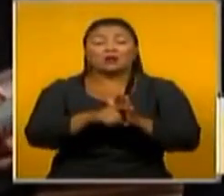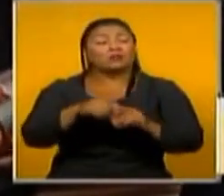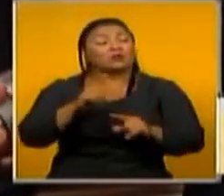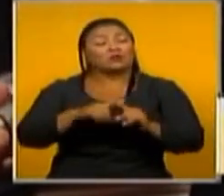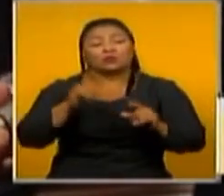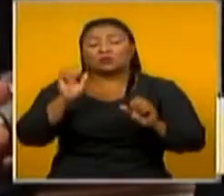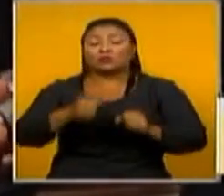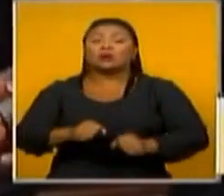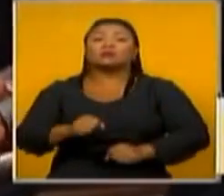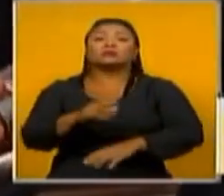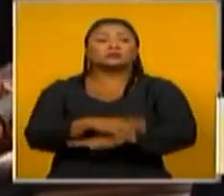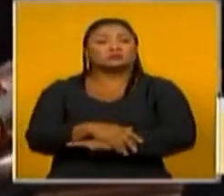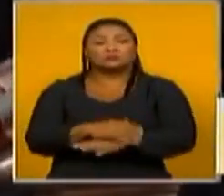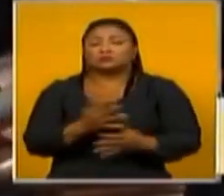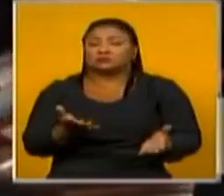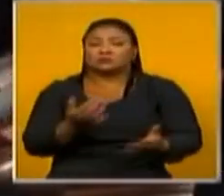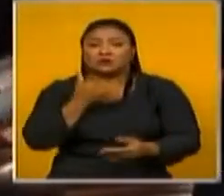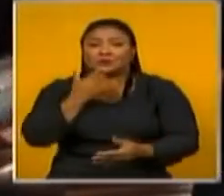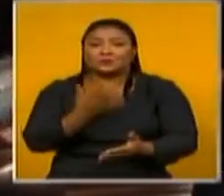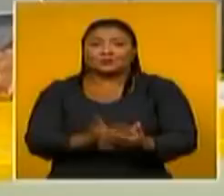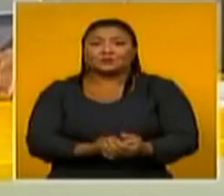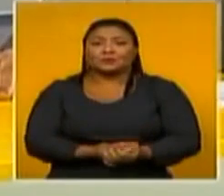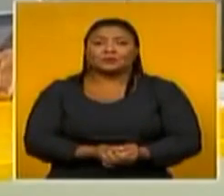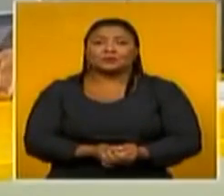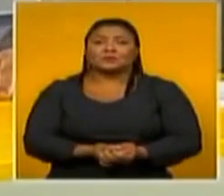puede cruzarse de brazos.